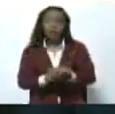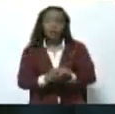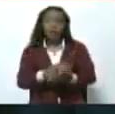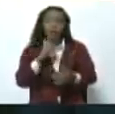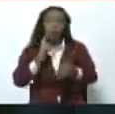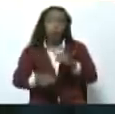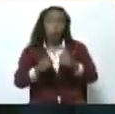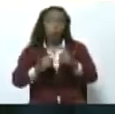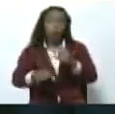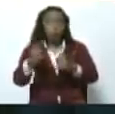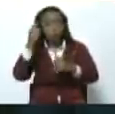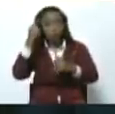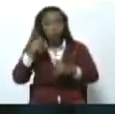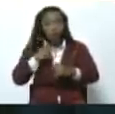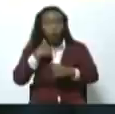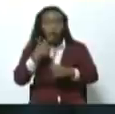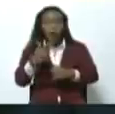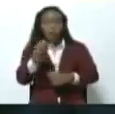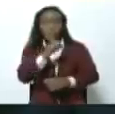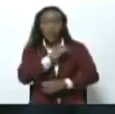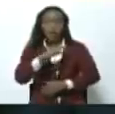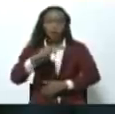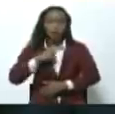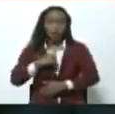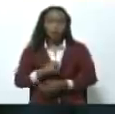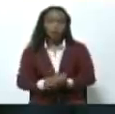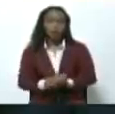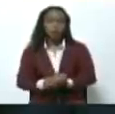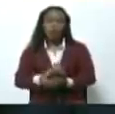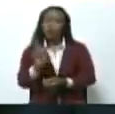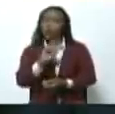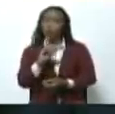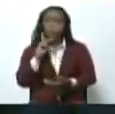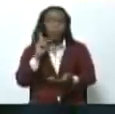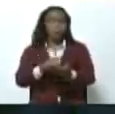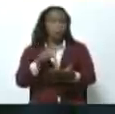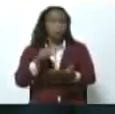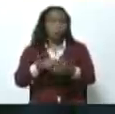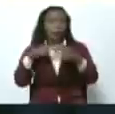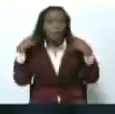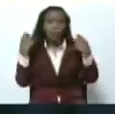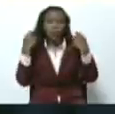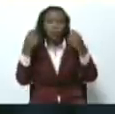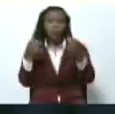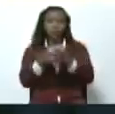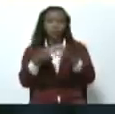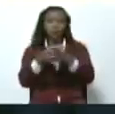últimos días, personalmente no participé de la campaña electoral.